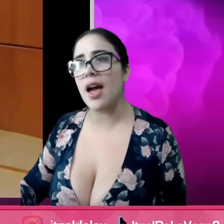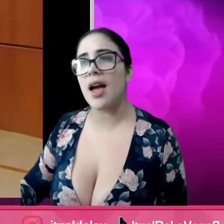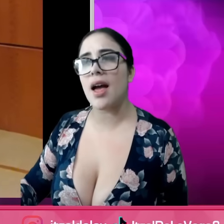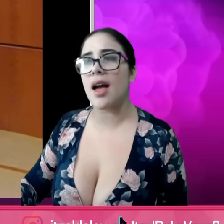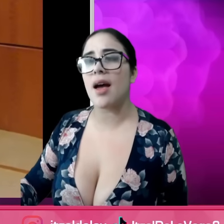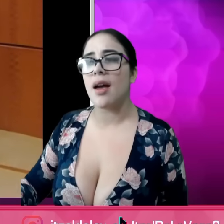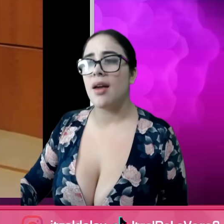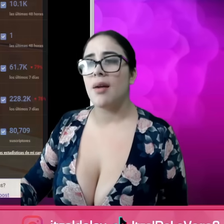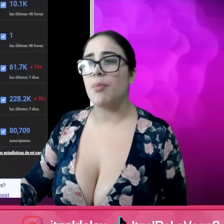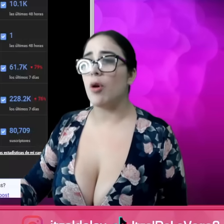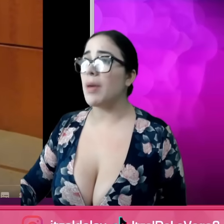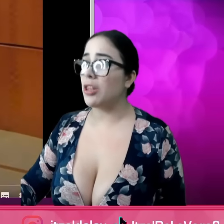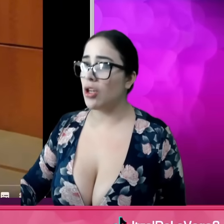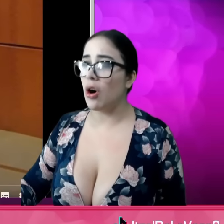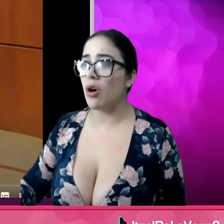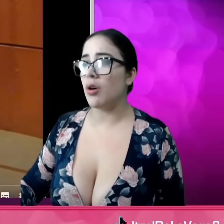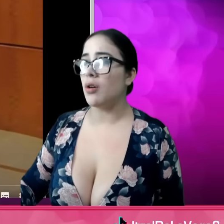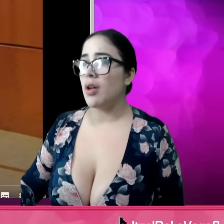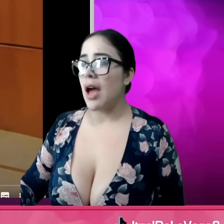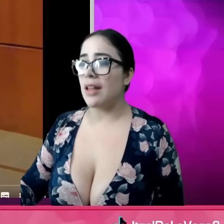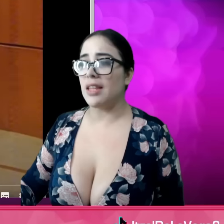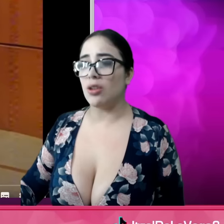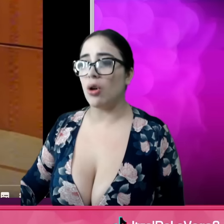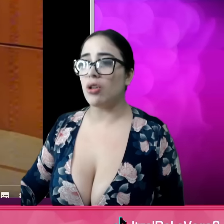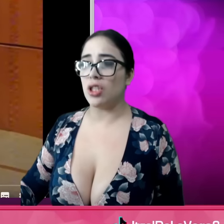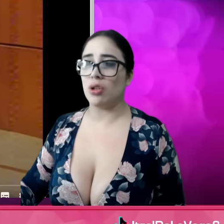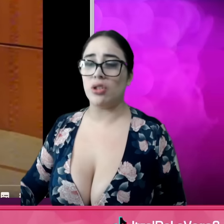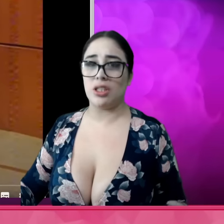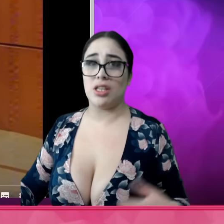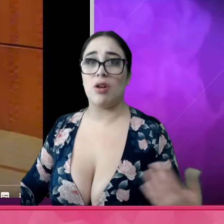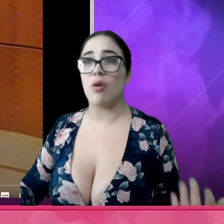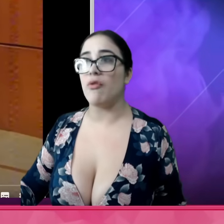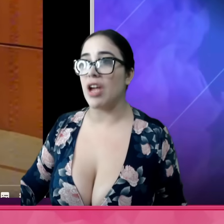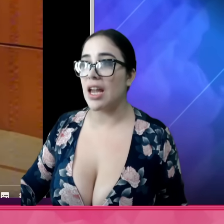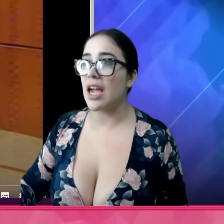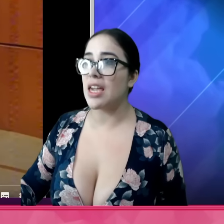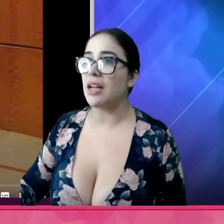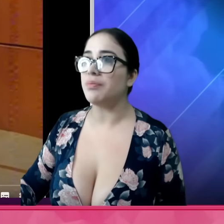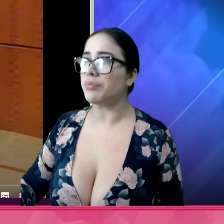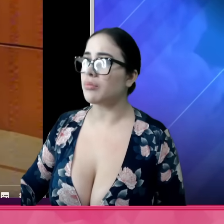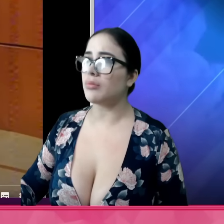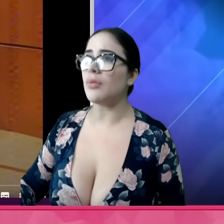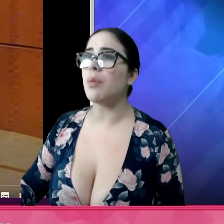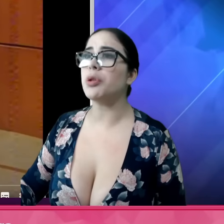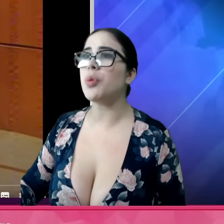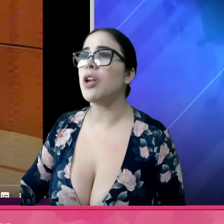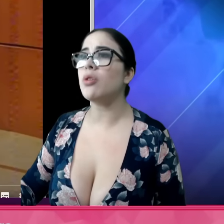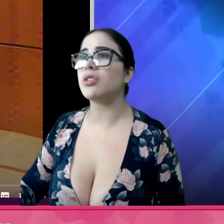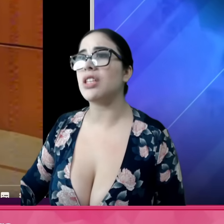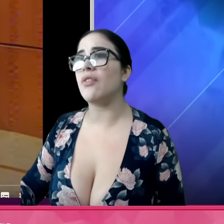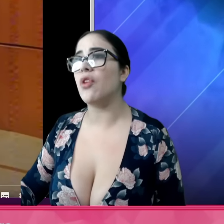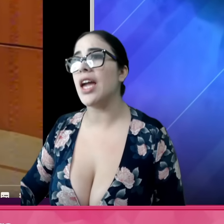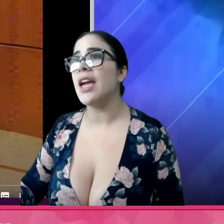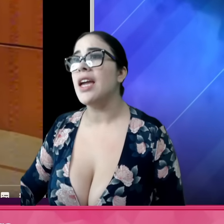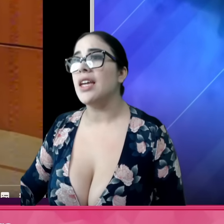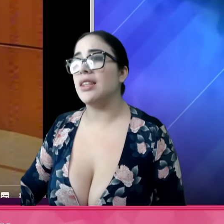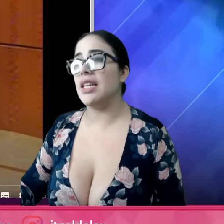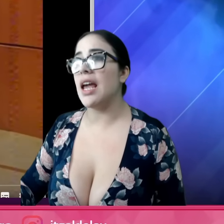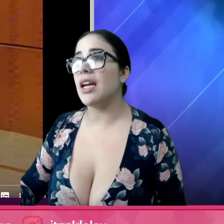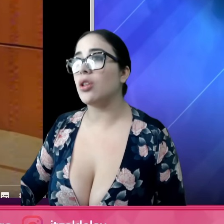un día prometió ante todos y todos decidieron confiar en ella, pues bueno, se